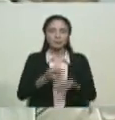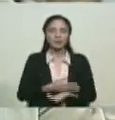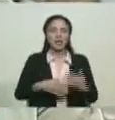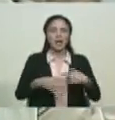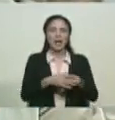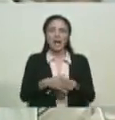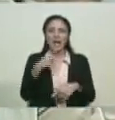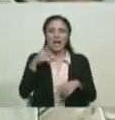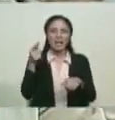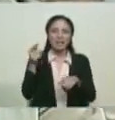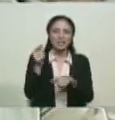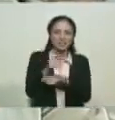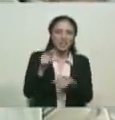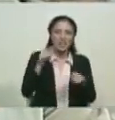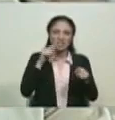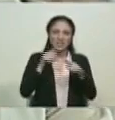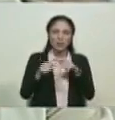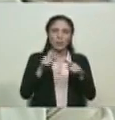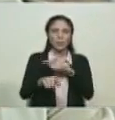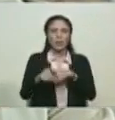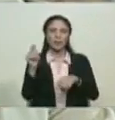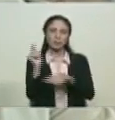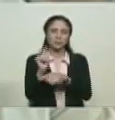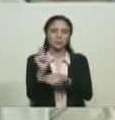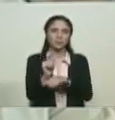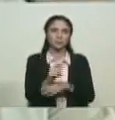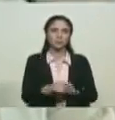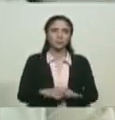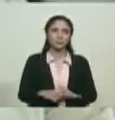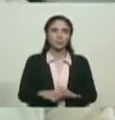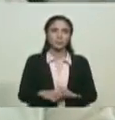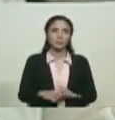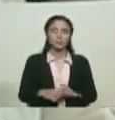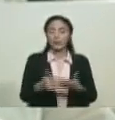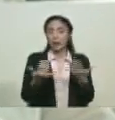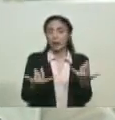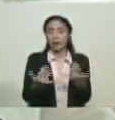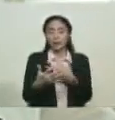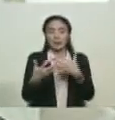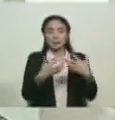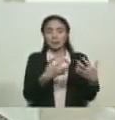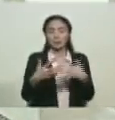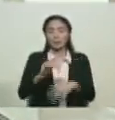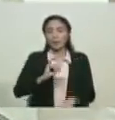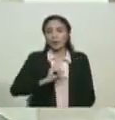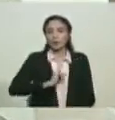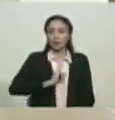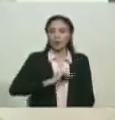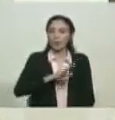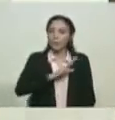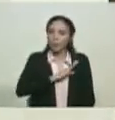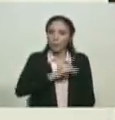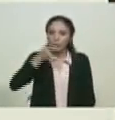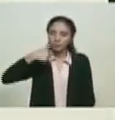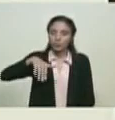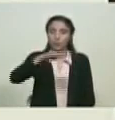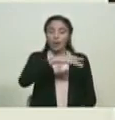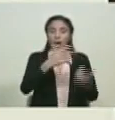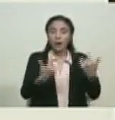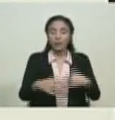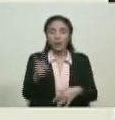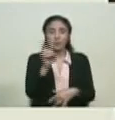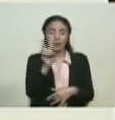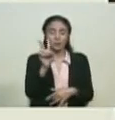chantajes vulgares ahorita y una batalla por la dignidad de nuestra américa y venezuela está en el centro de la batalla